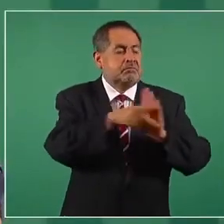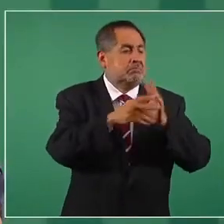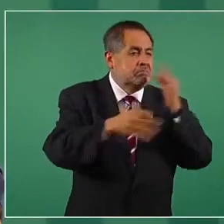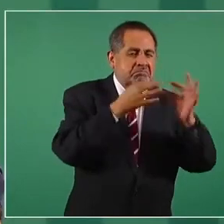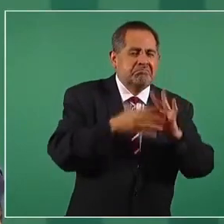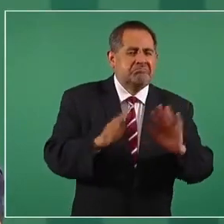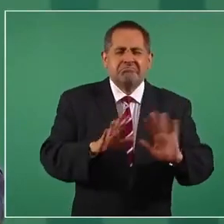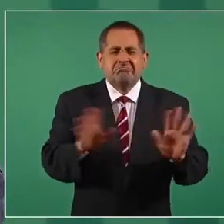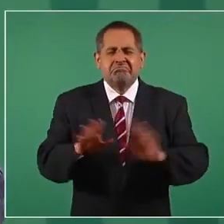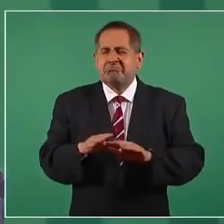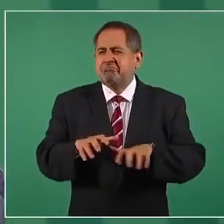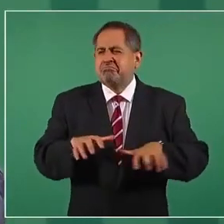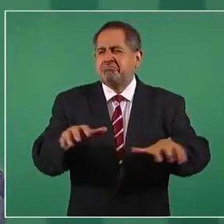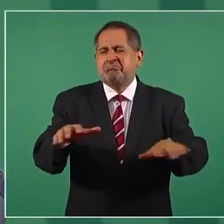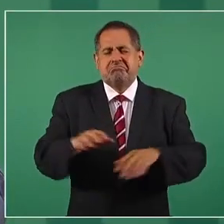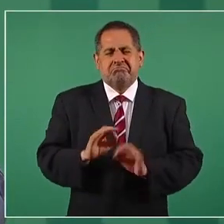periodistas